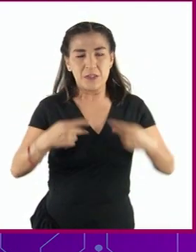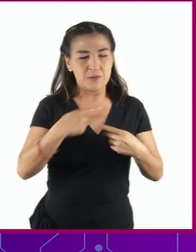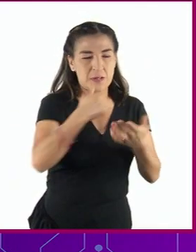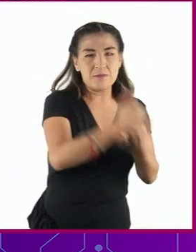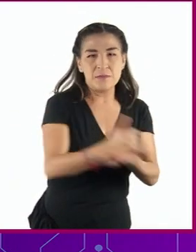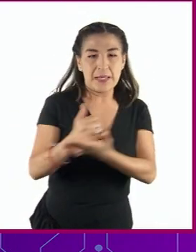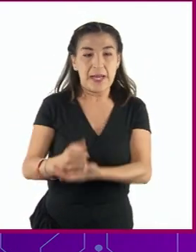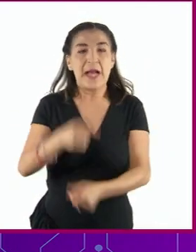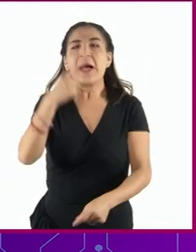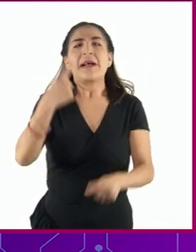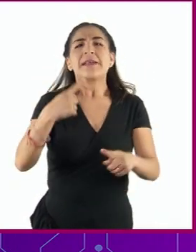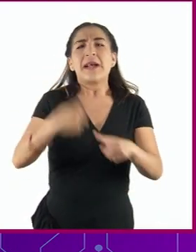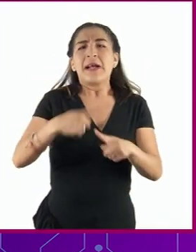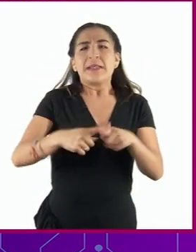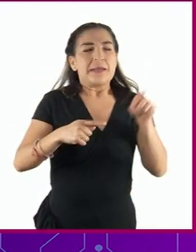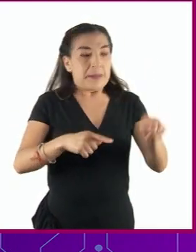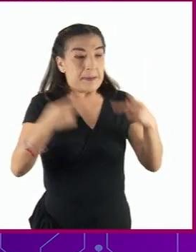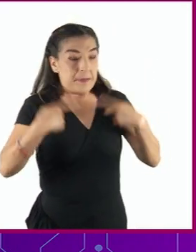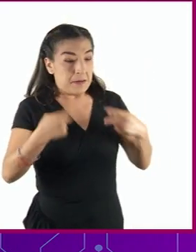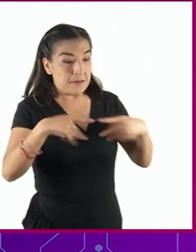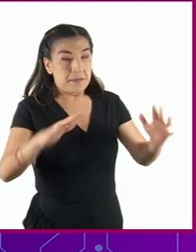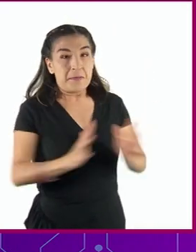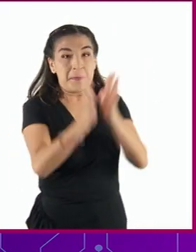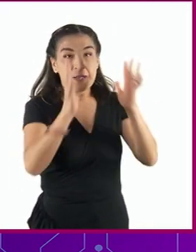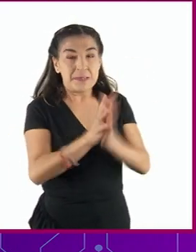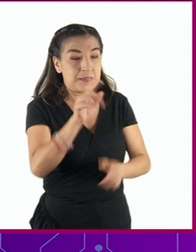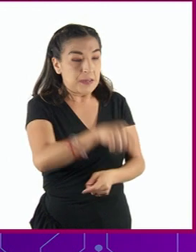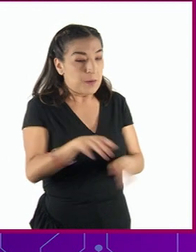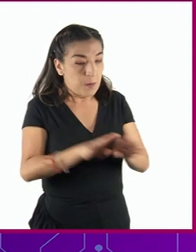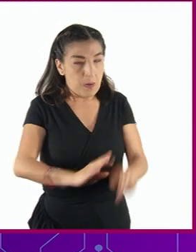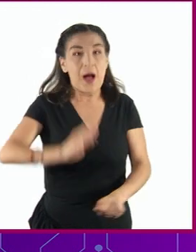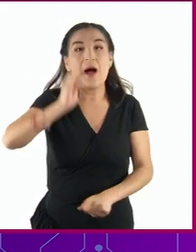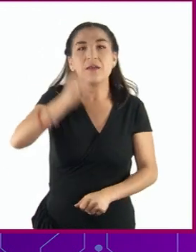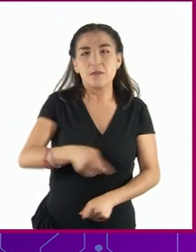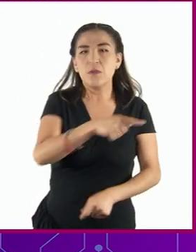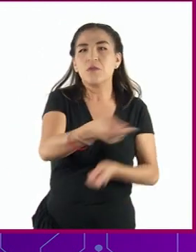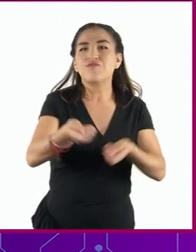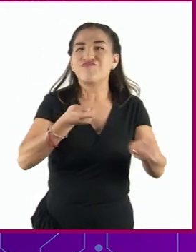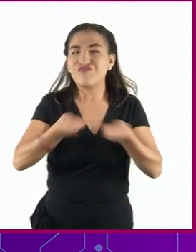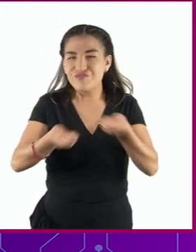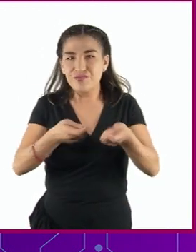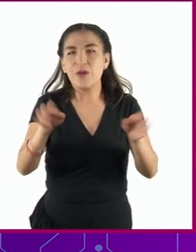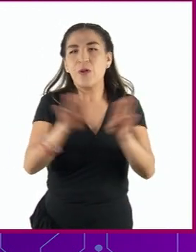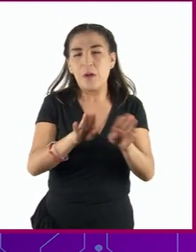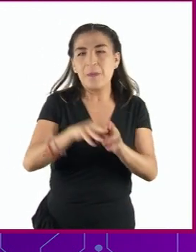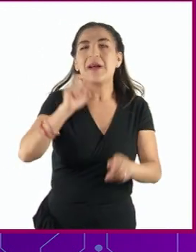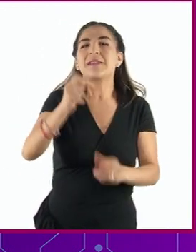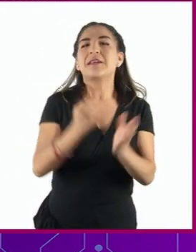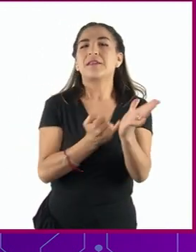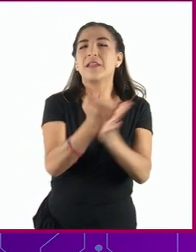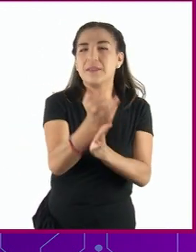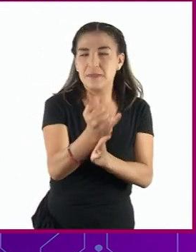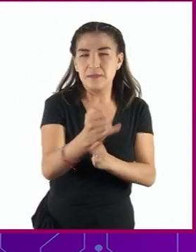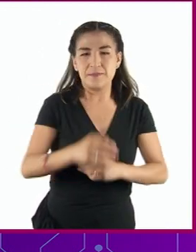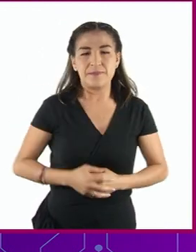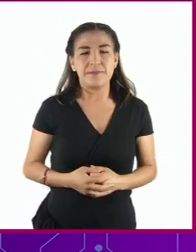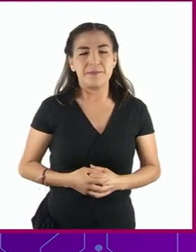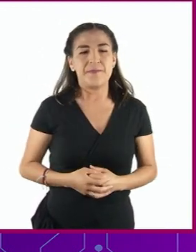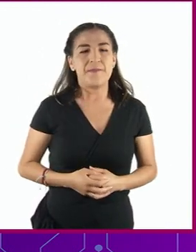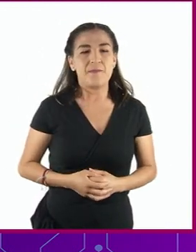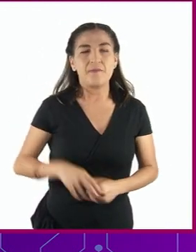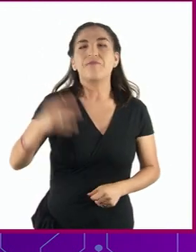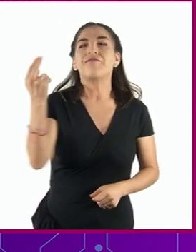las partes. Son las y los participantes los que controlan el proceso y las decisiones.